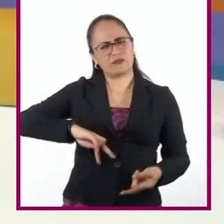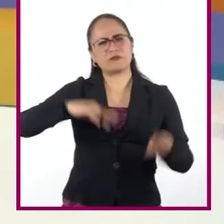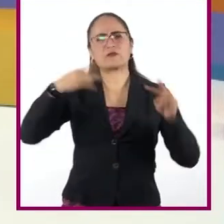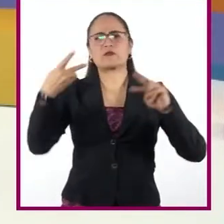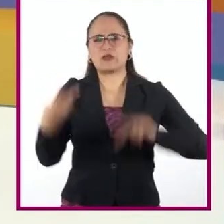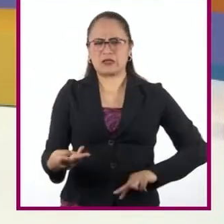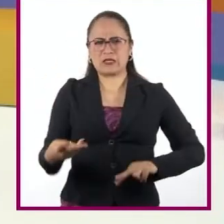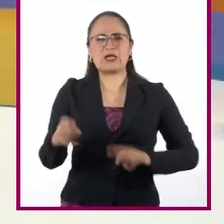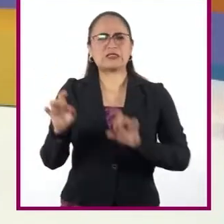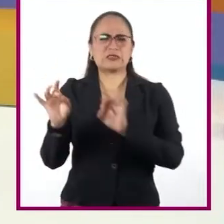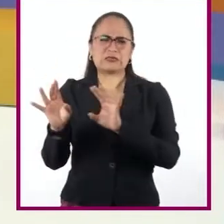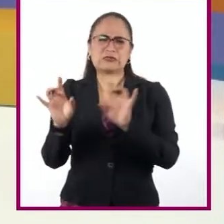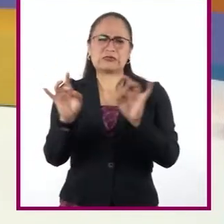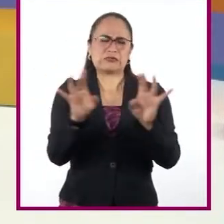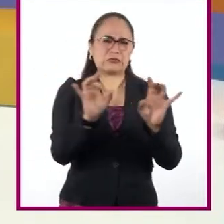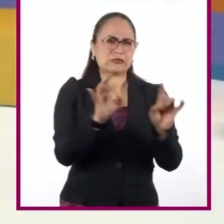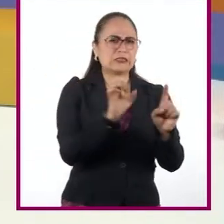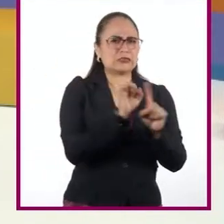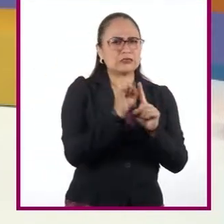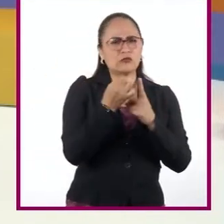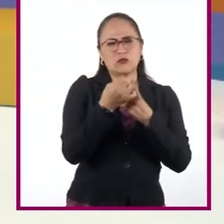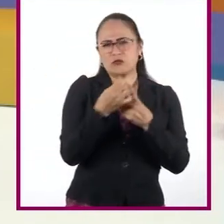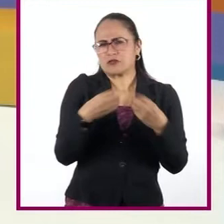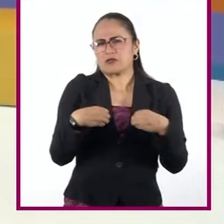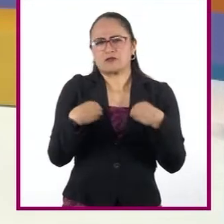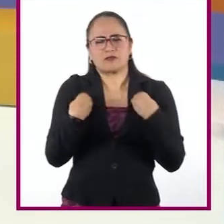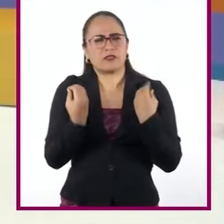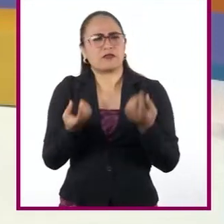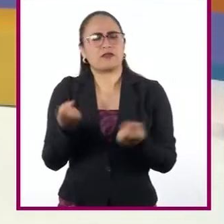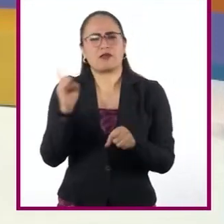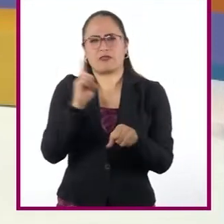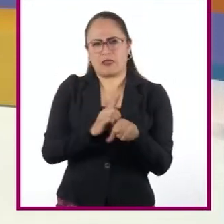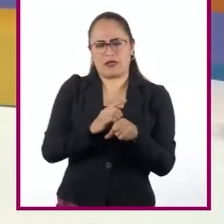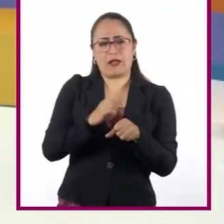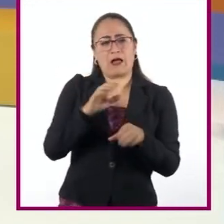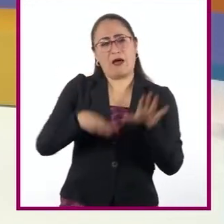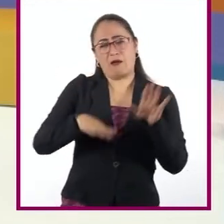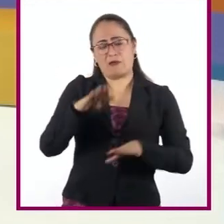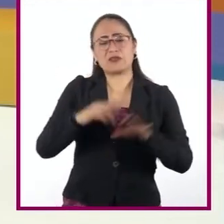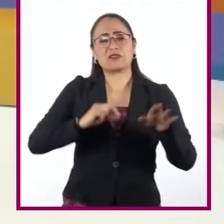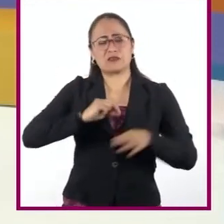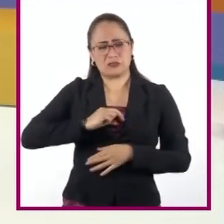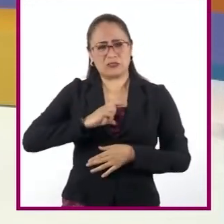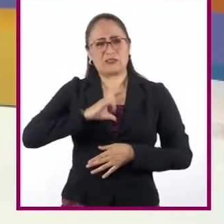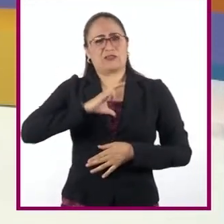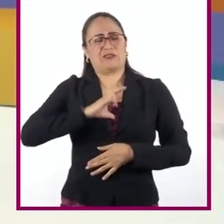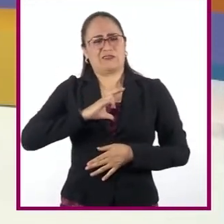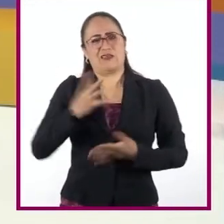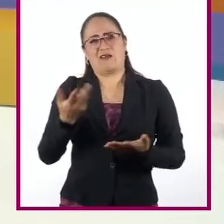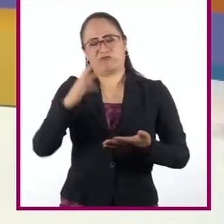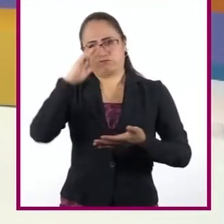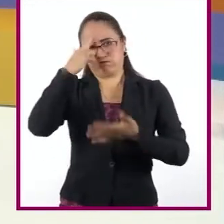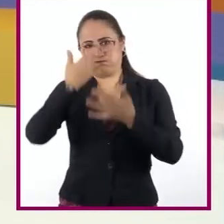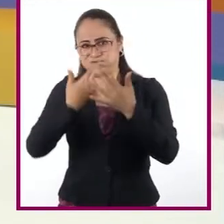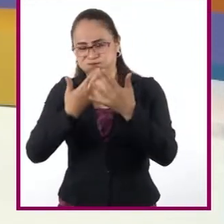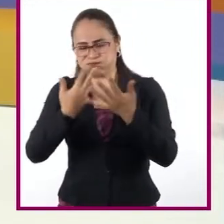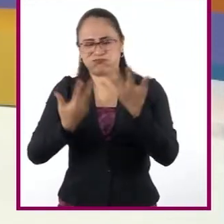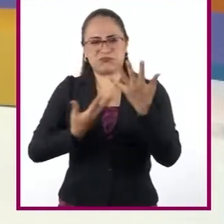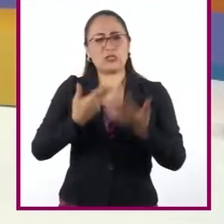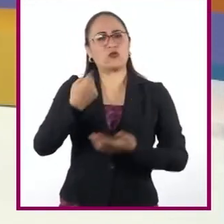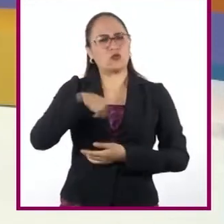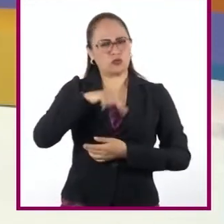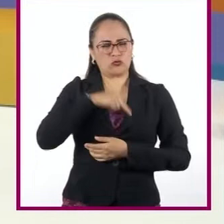muchas situaciones en la vida cotidiana en que la dignidad de las personas puede estar en juego. Si no actuamos